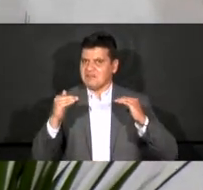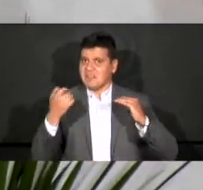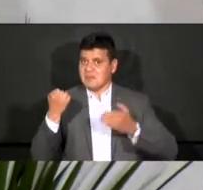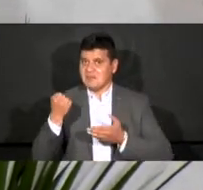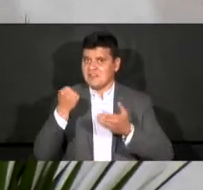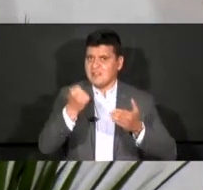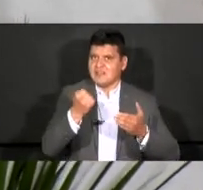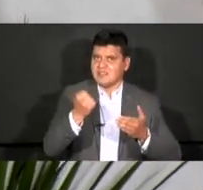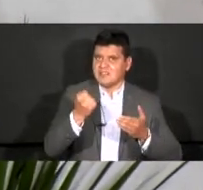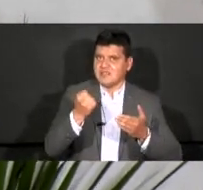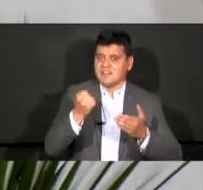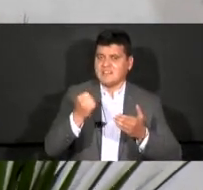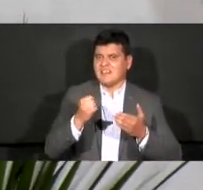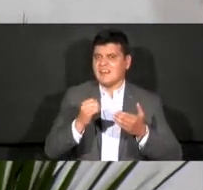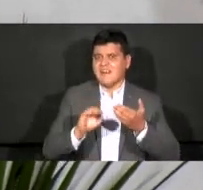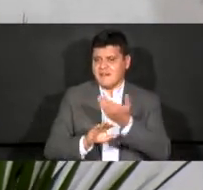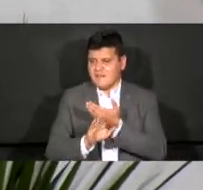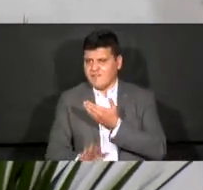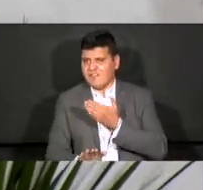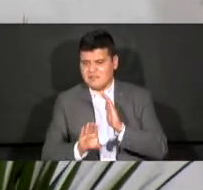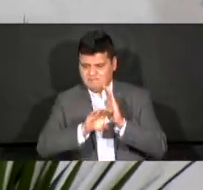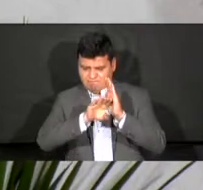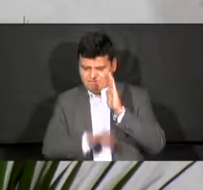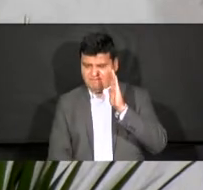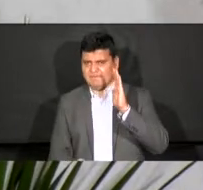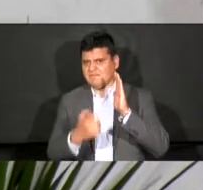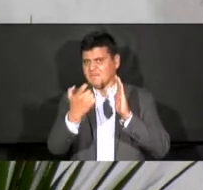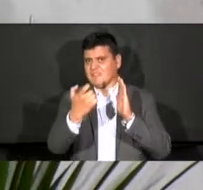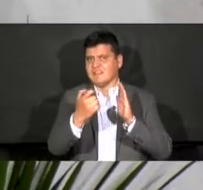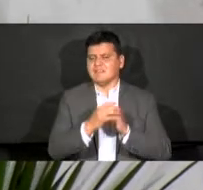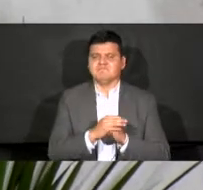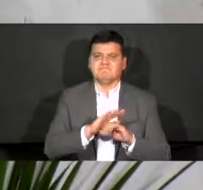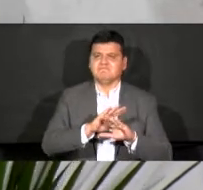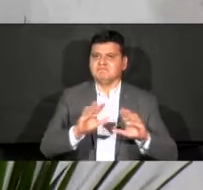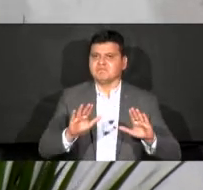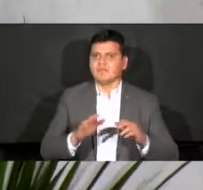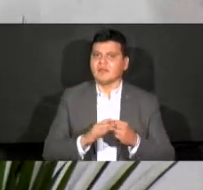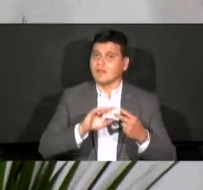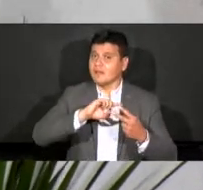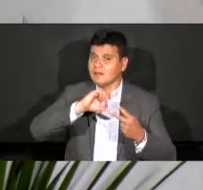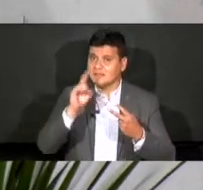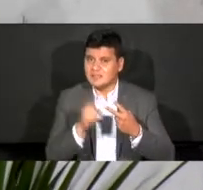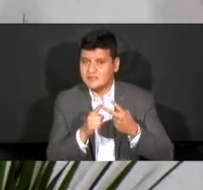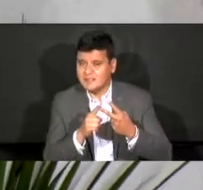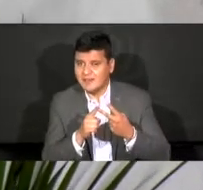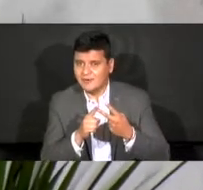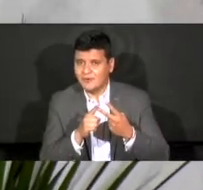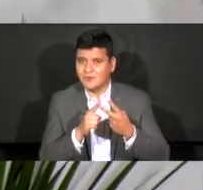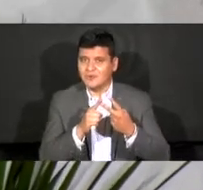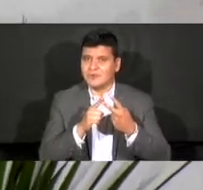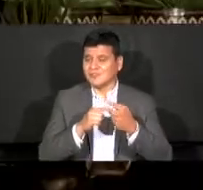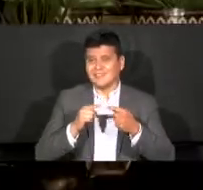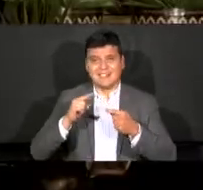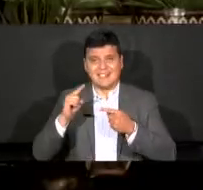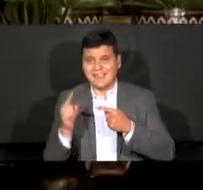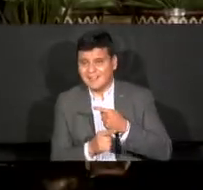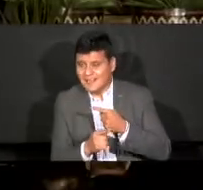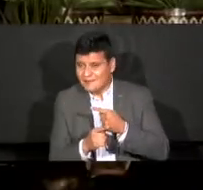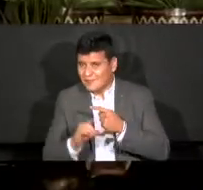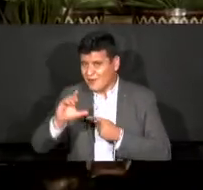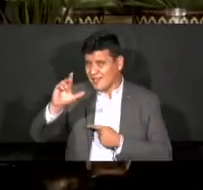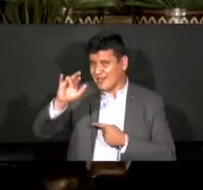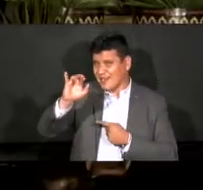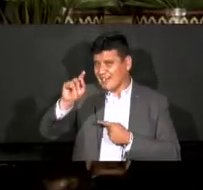cero déficit. Segundo, disminuiremos la dependencia de los créditos de corto plazo, no